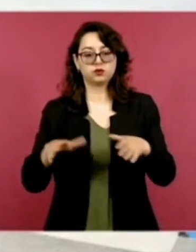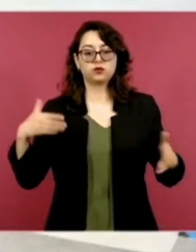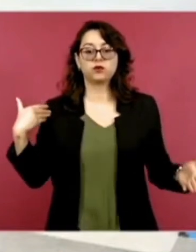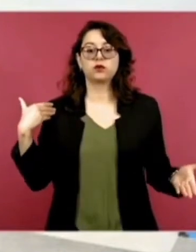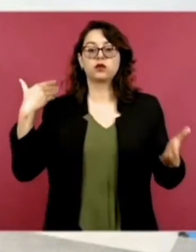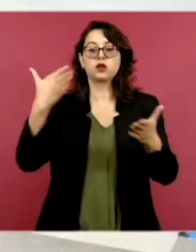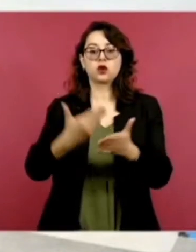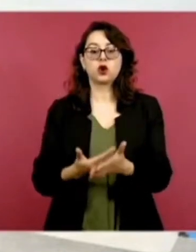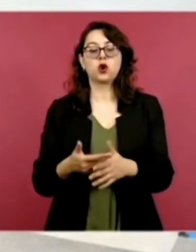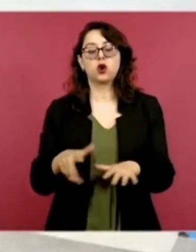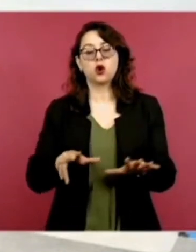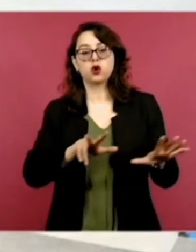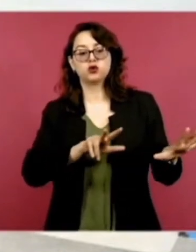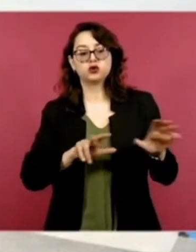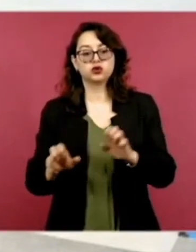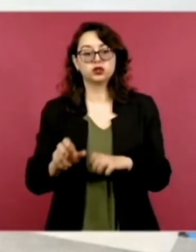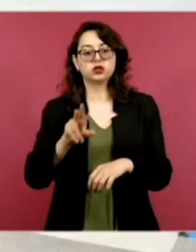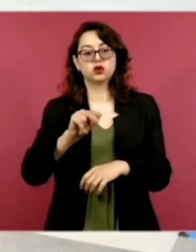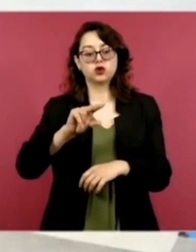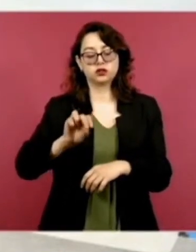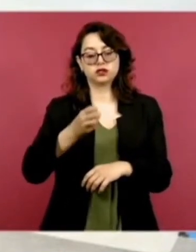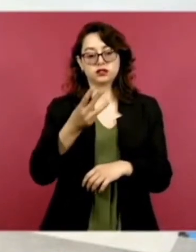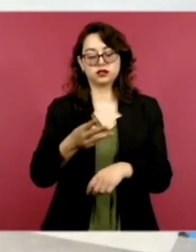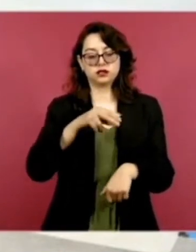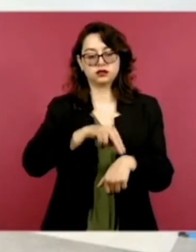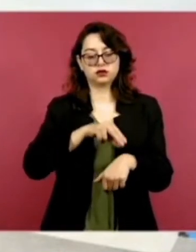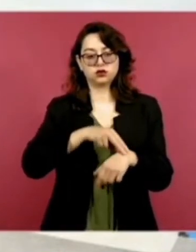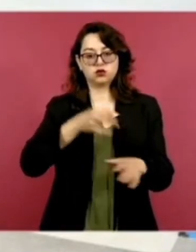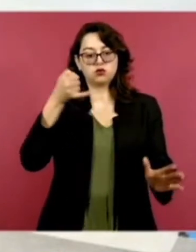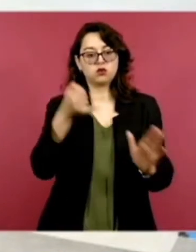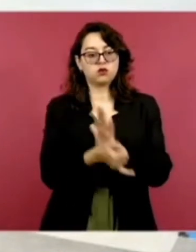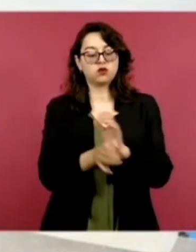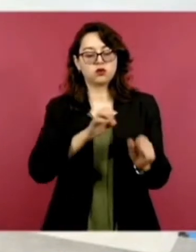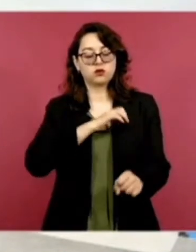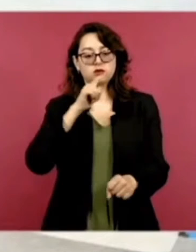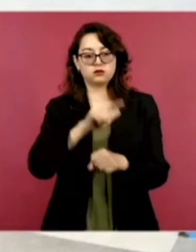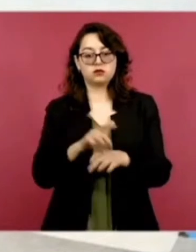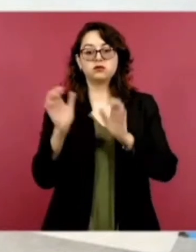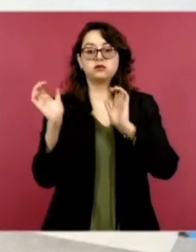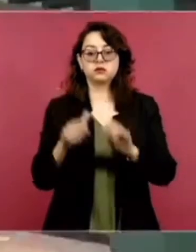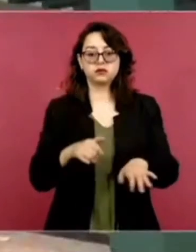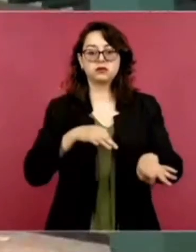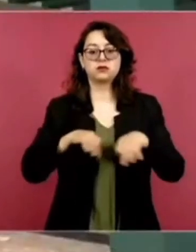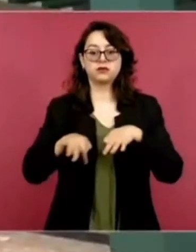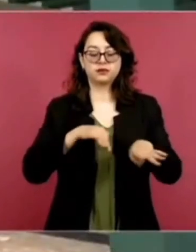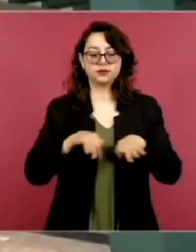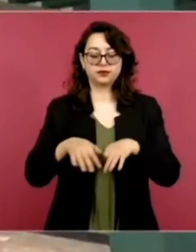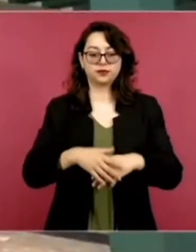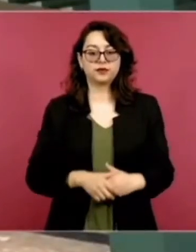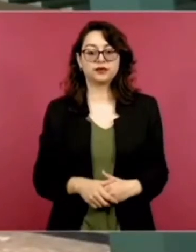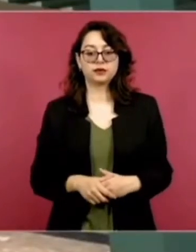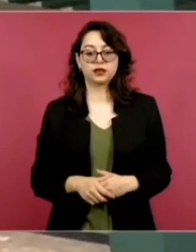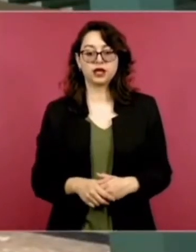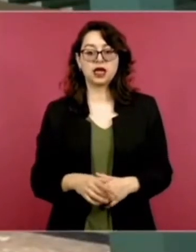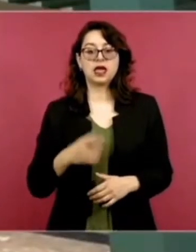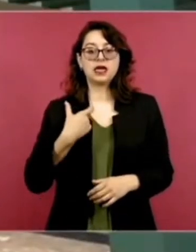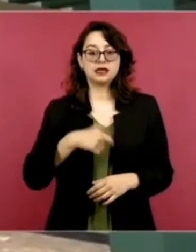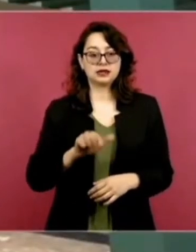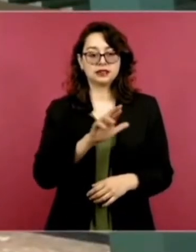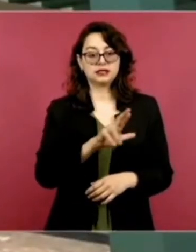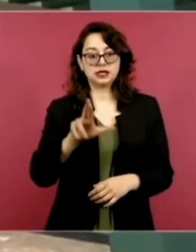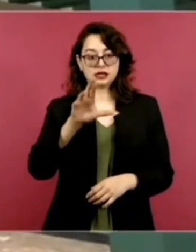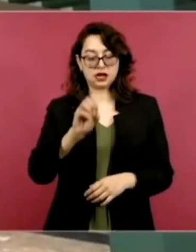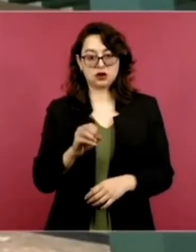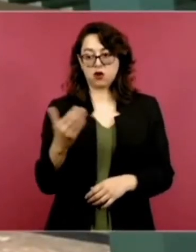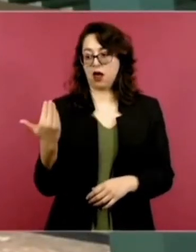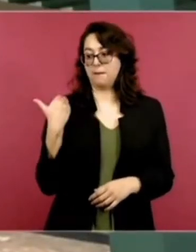883 médicas y médicos especialistas han sido contratados. En Quintana Roo, también un estado de reciente incorporación, se